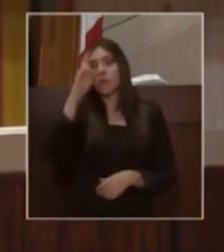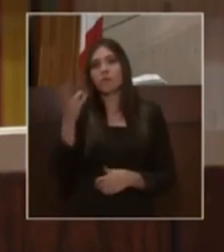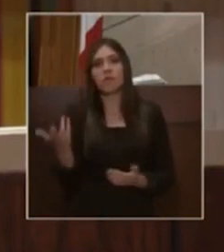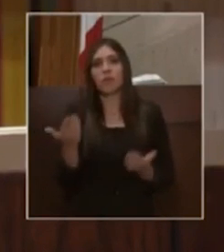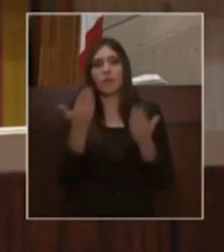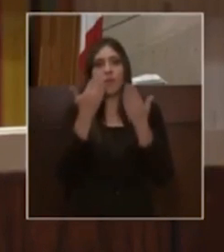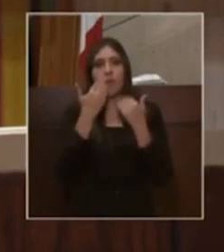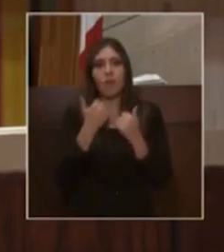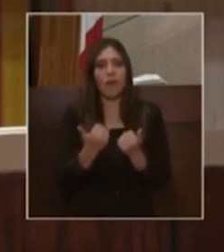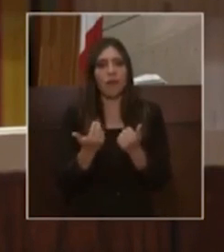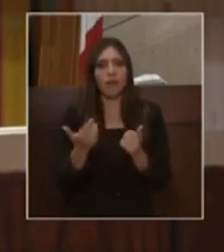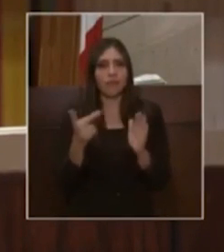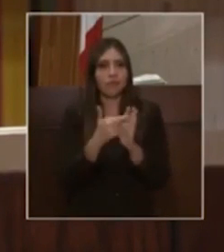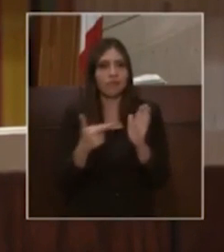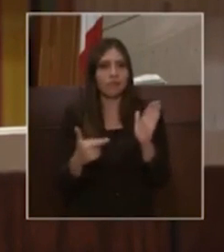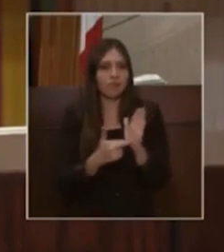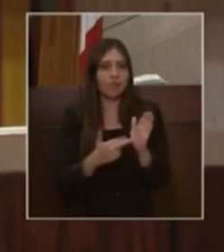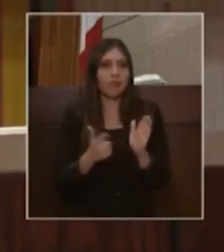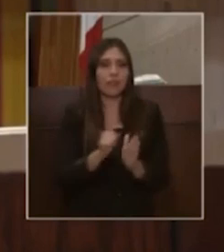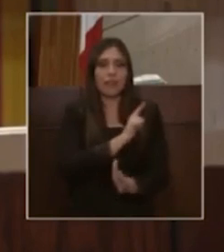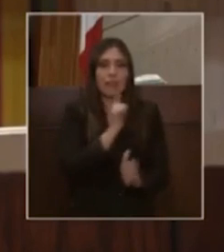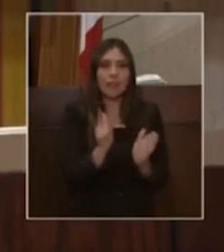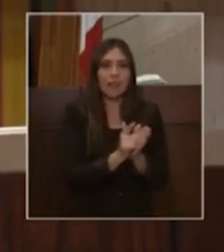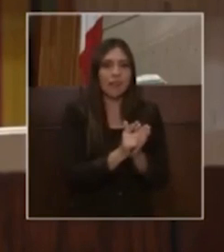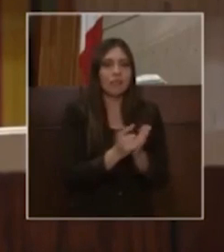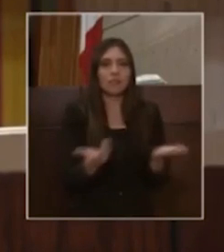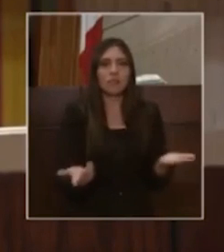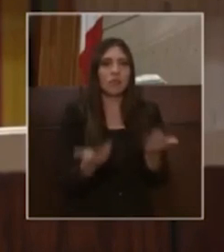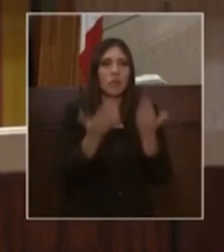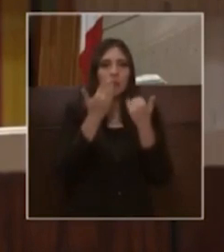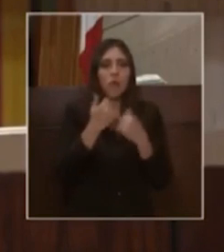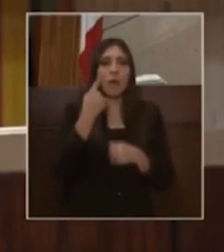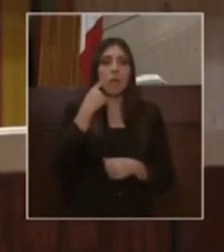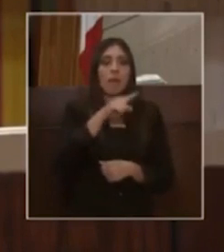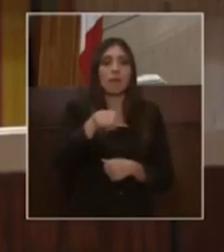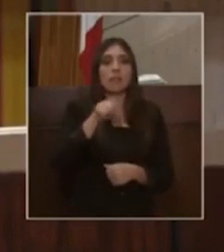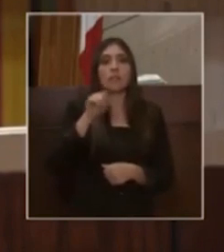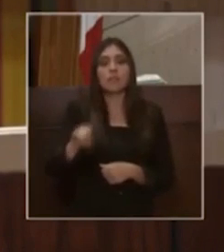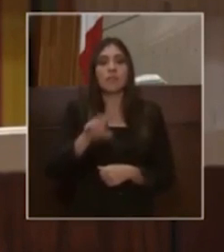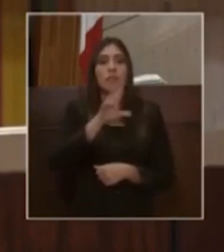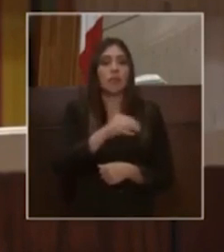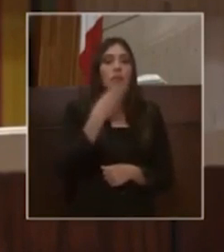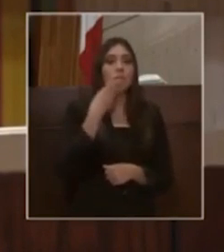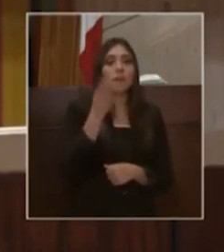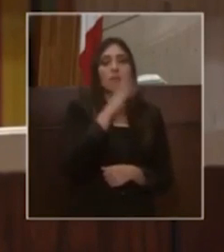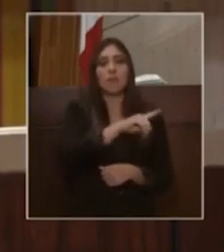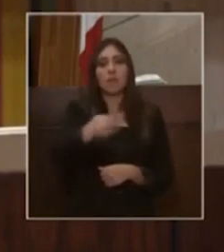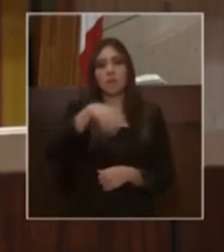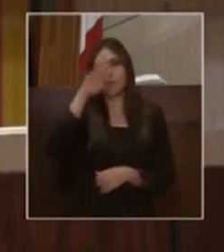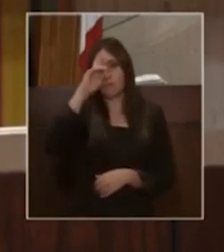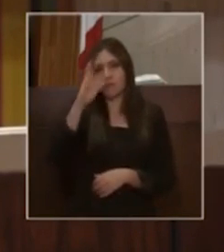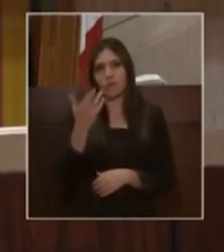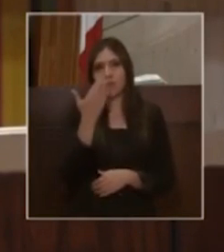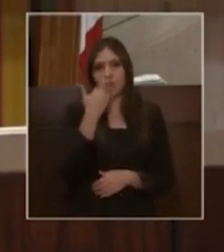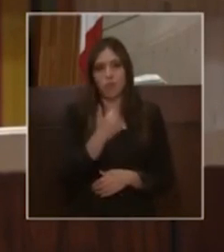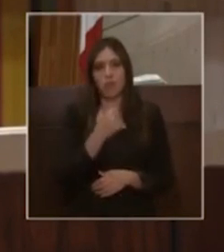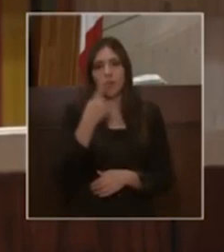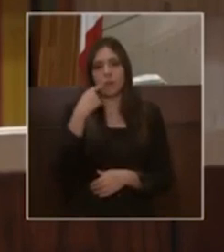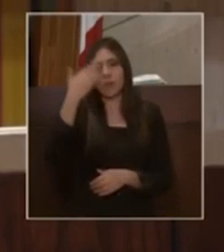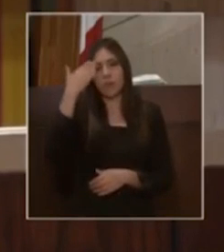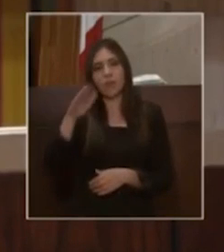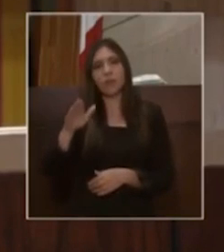estamos inventando una prohibición a partir de cuestiones que tienen que ver con meras